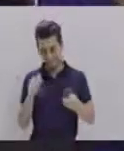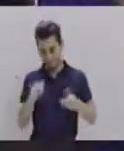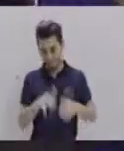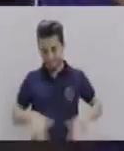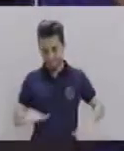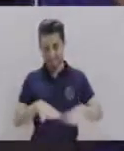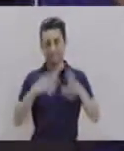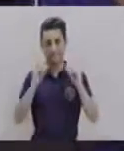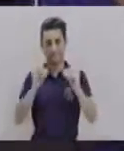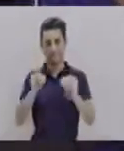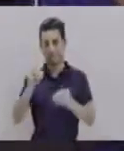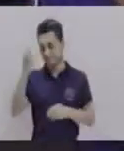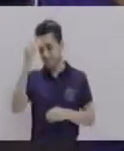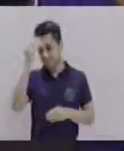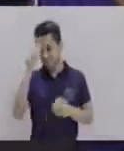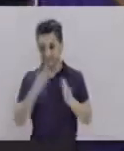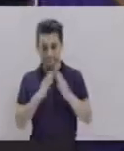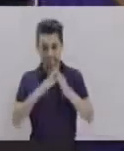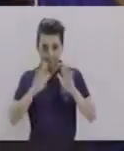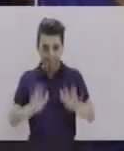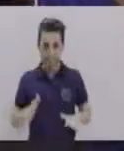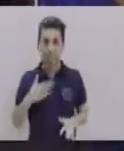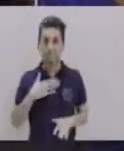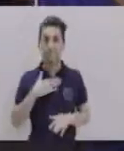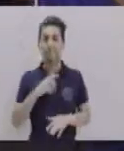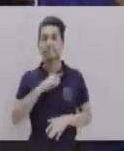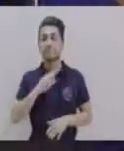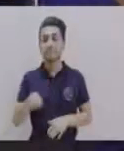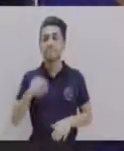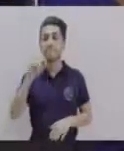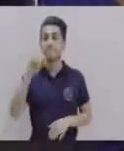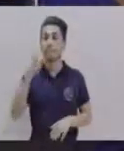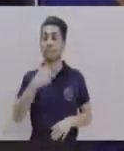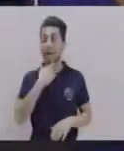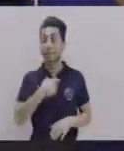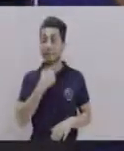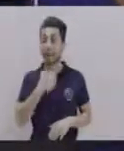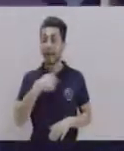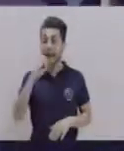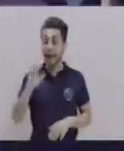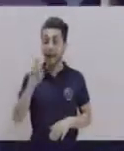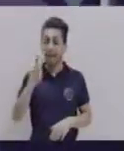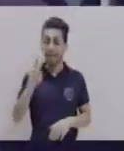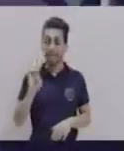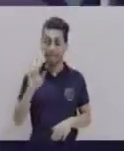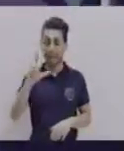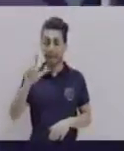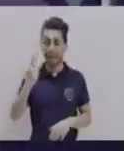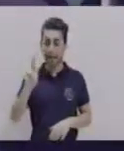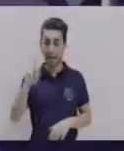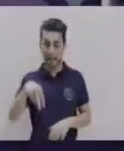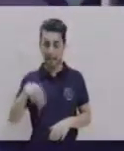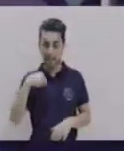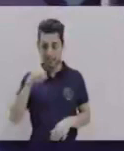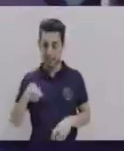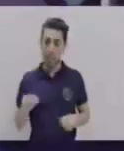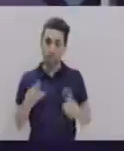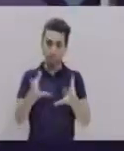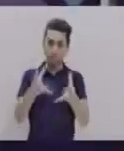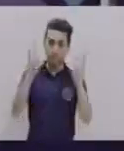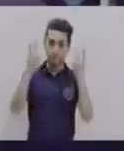Bienvenidos a este espacio educativo Aprendo en Casa. Soy Evelyn Arminda Arriola Ramírez y en esta oportunidad desarrollaré el